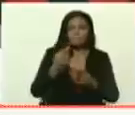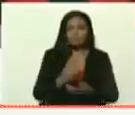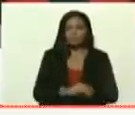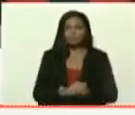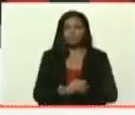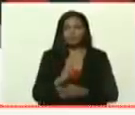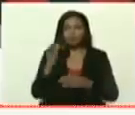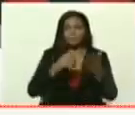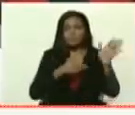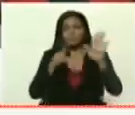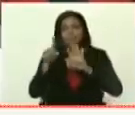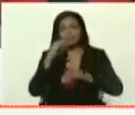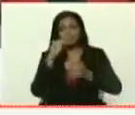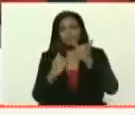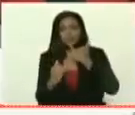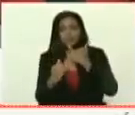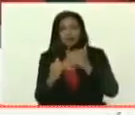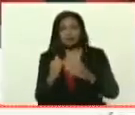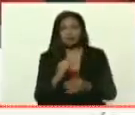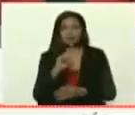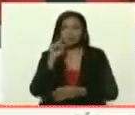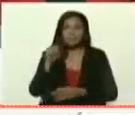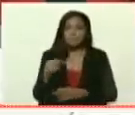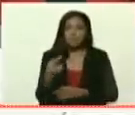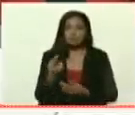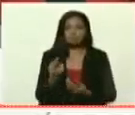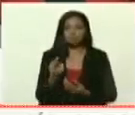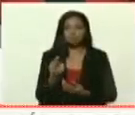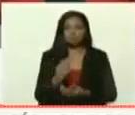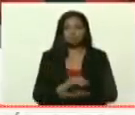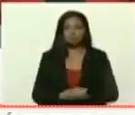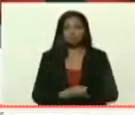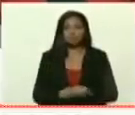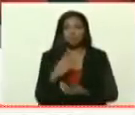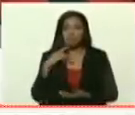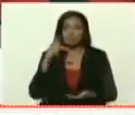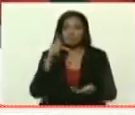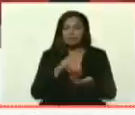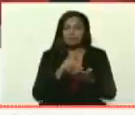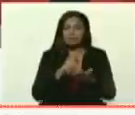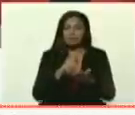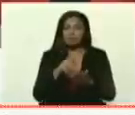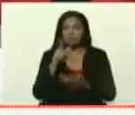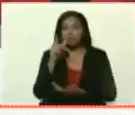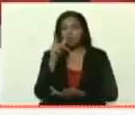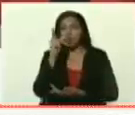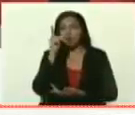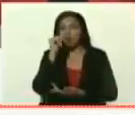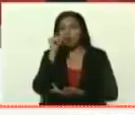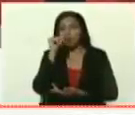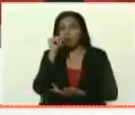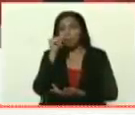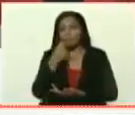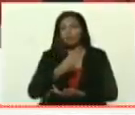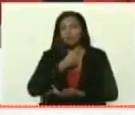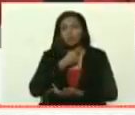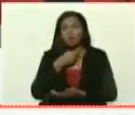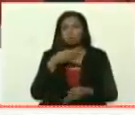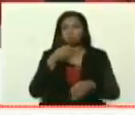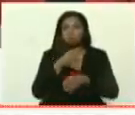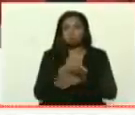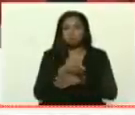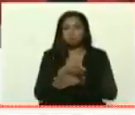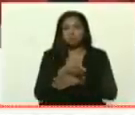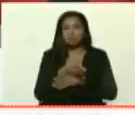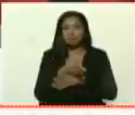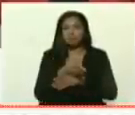el 2016, final del 2016, también con la participación de Monseñor Chelli del